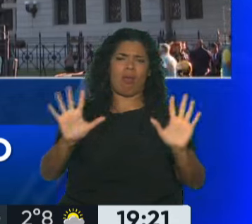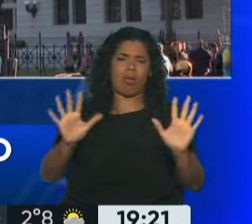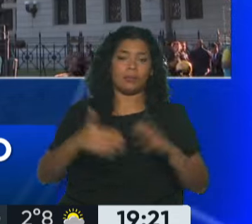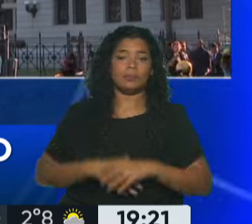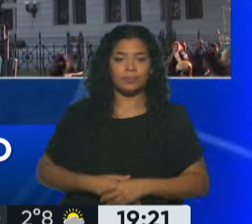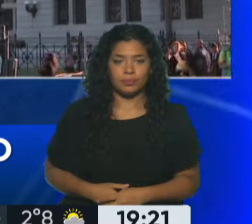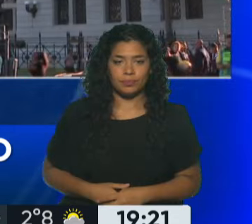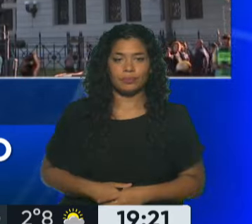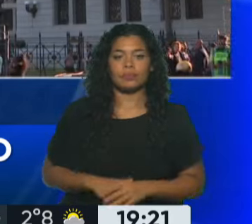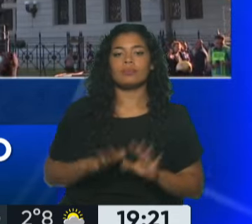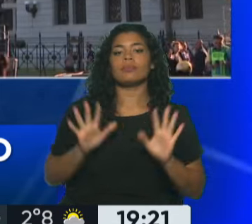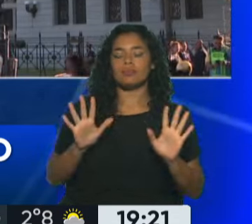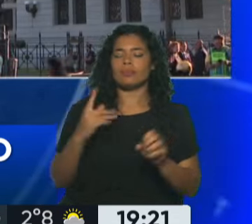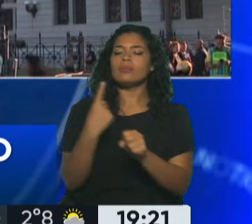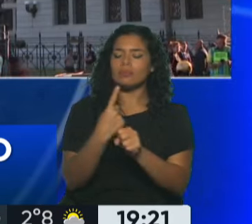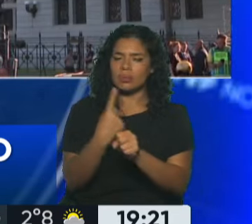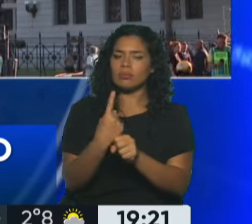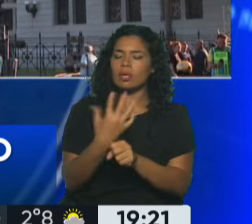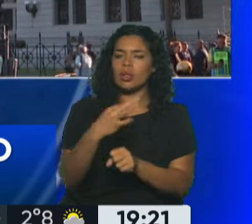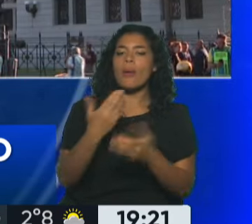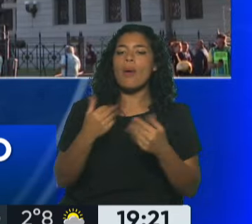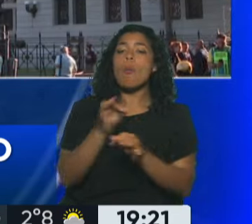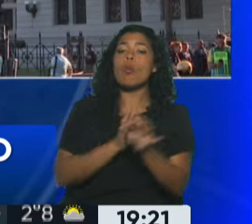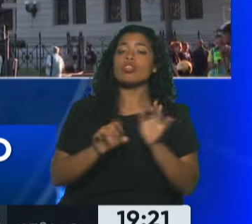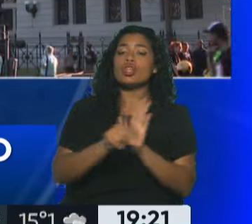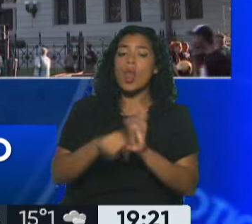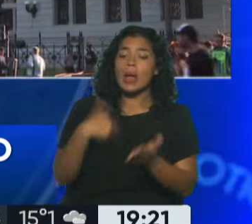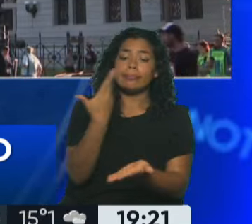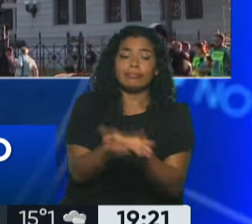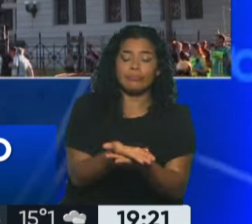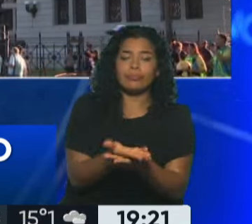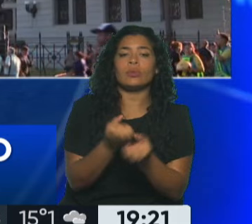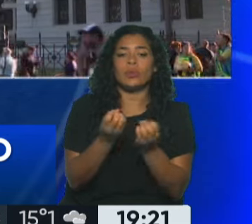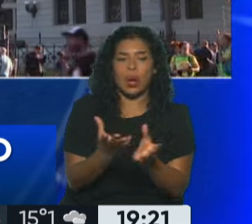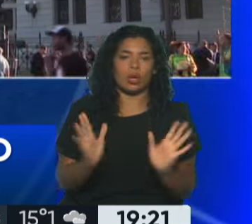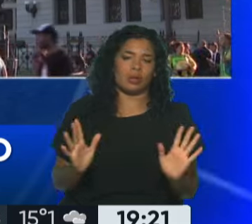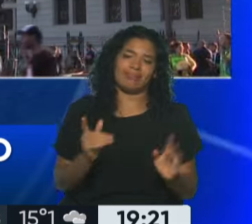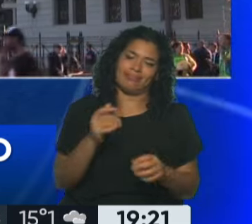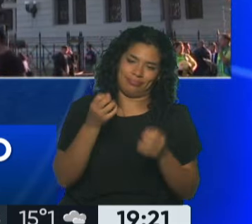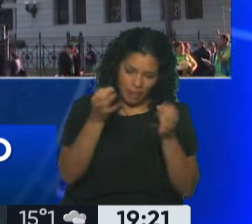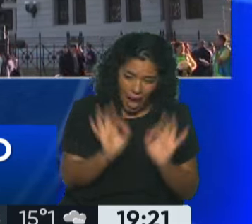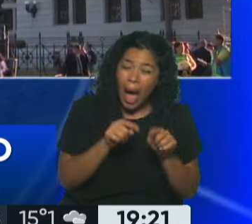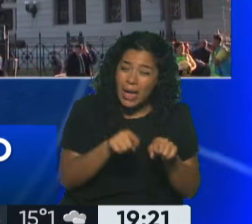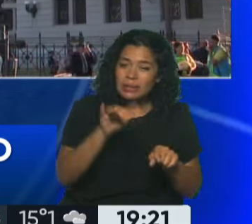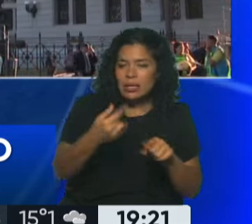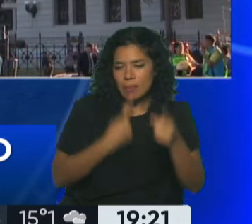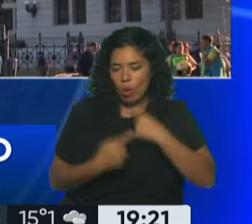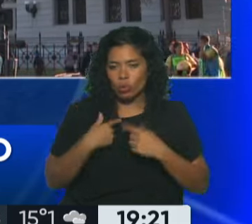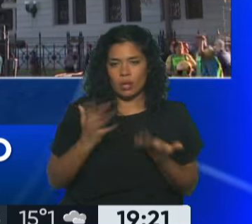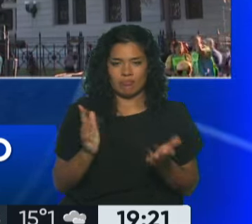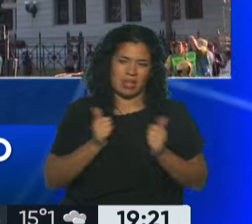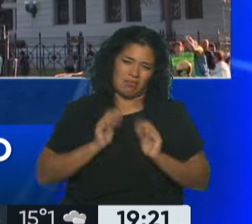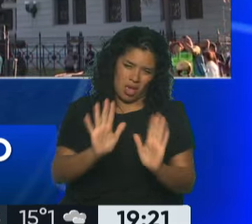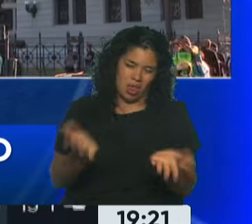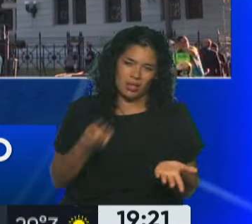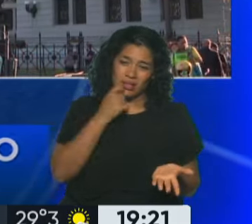Veremos cuando... Lo primero que hay que ver cuando se presenta un proyecto, adelantarnos a un proyecto que no está presentado y que solamente me preguntaron enunciado, no lo